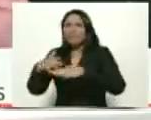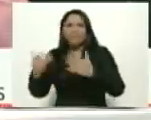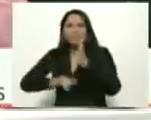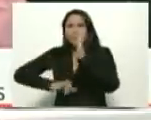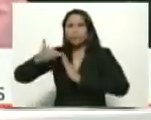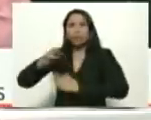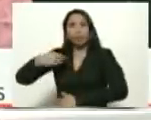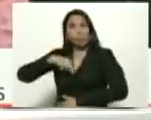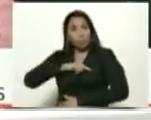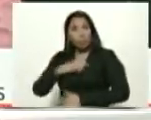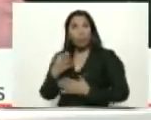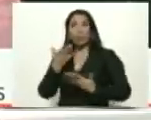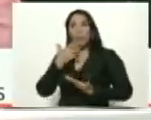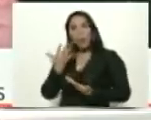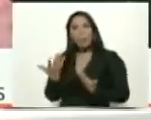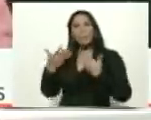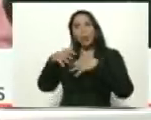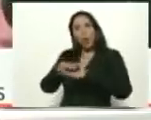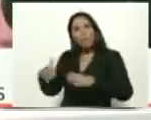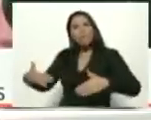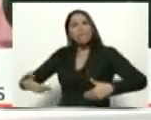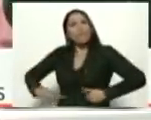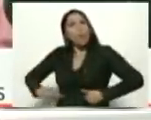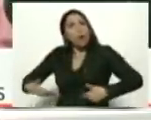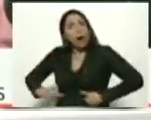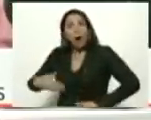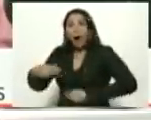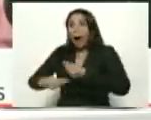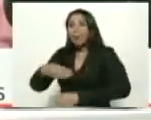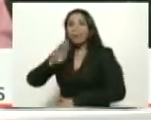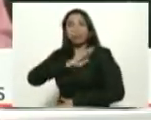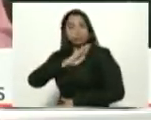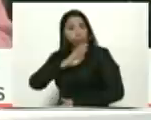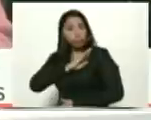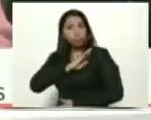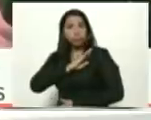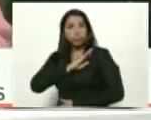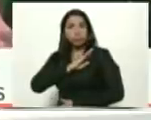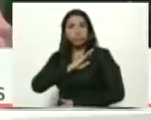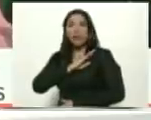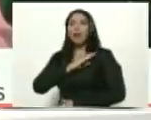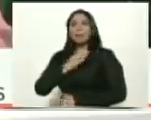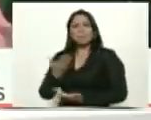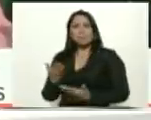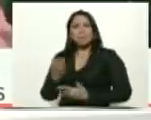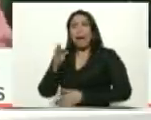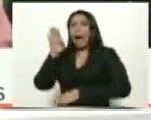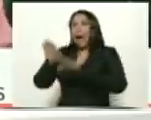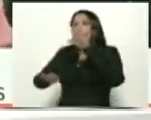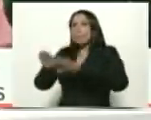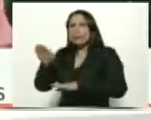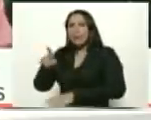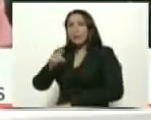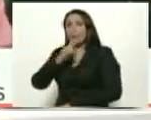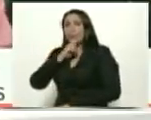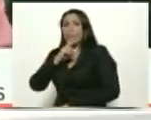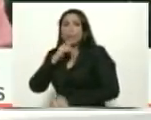Si nosotros juntamos el esfuerzo que se hace para llegar en medio de una